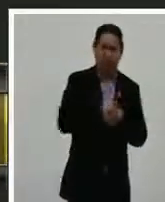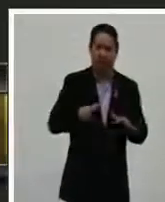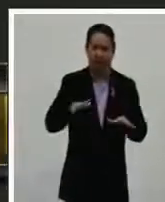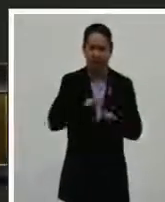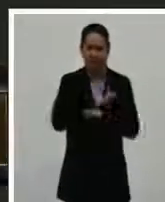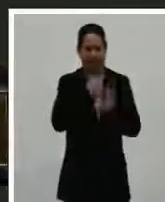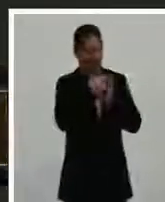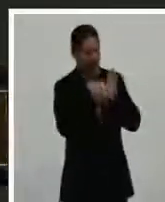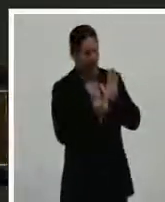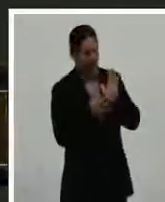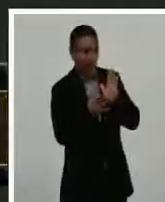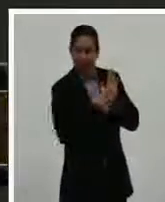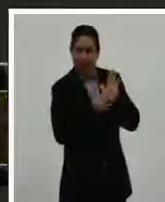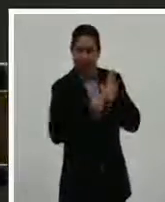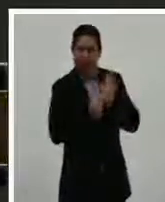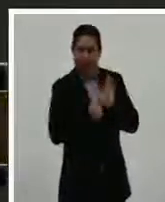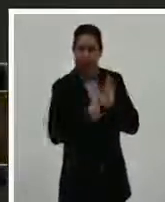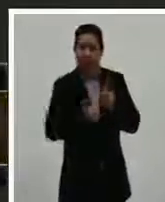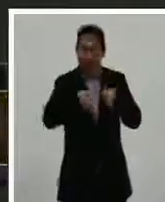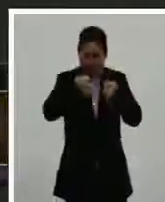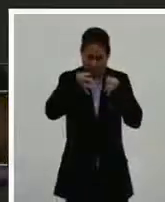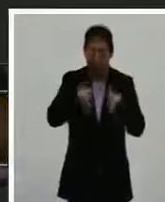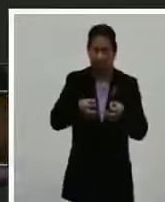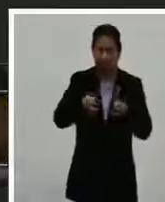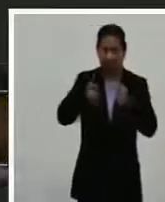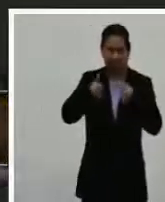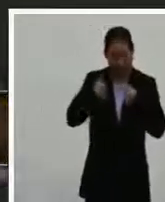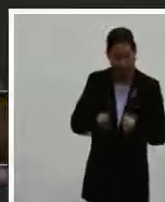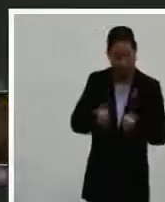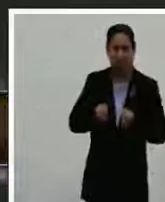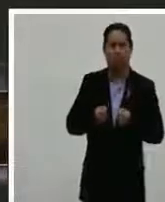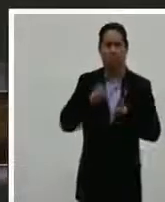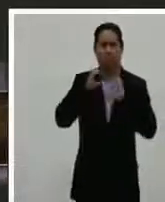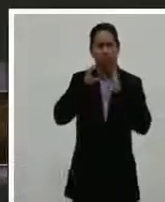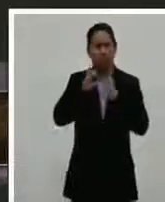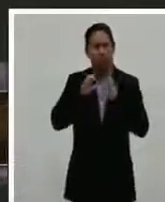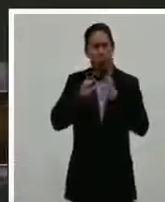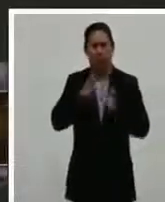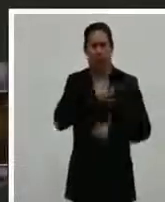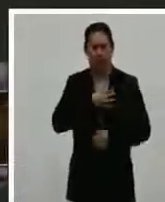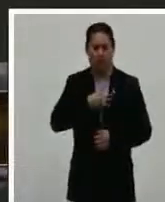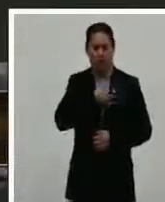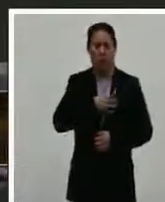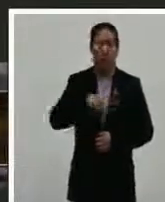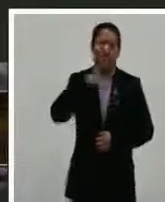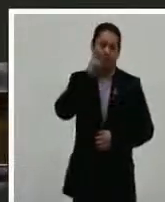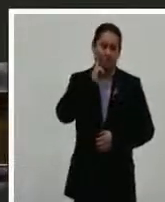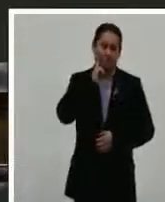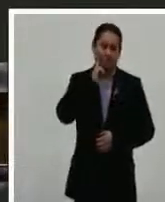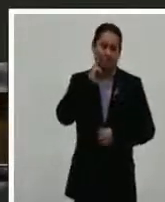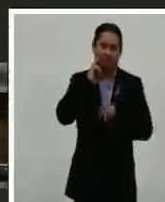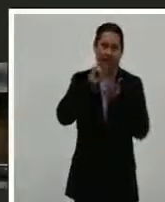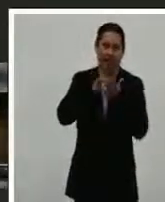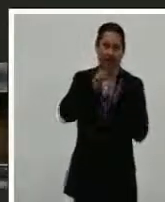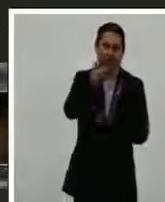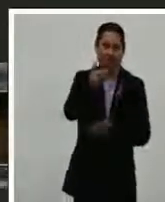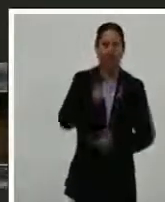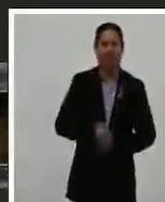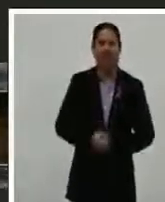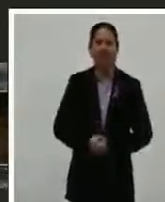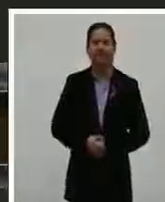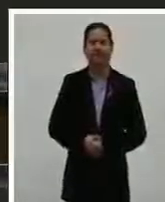los benefician y que les garanticen el derecho de cuidar a sus hijas e hijos es cuanto diputado presidente